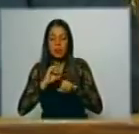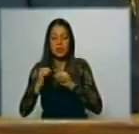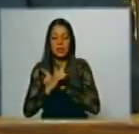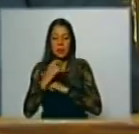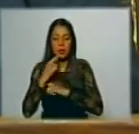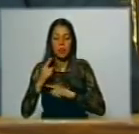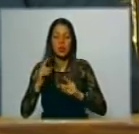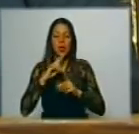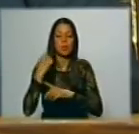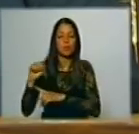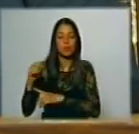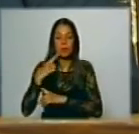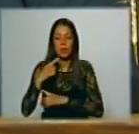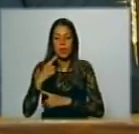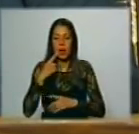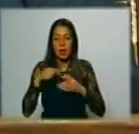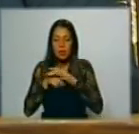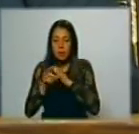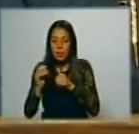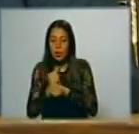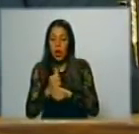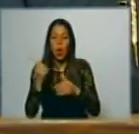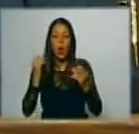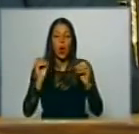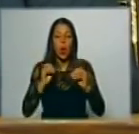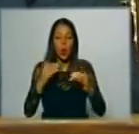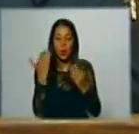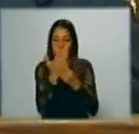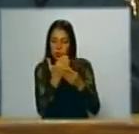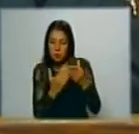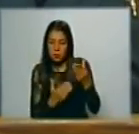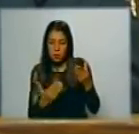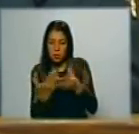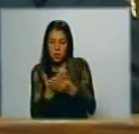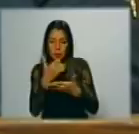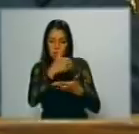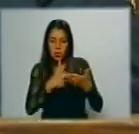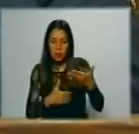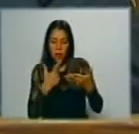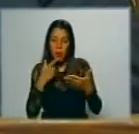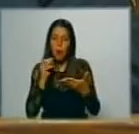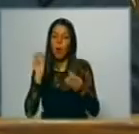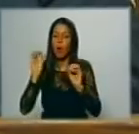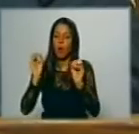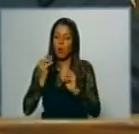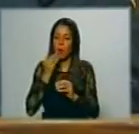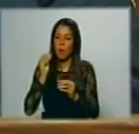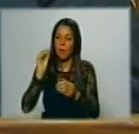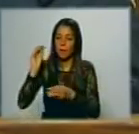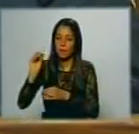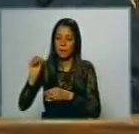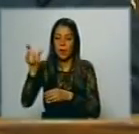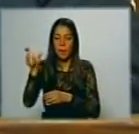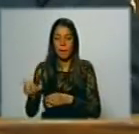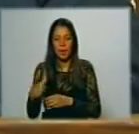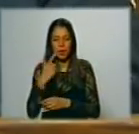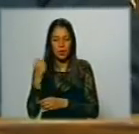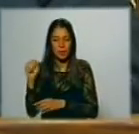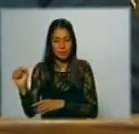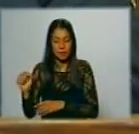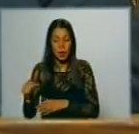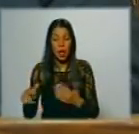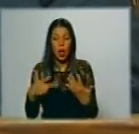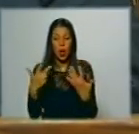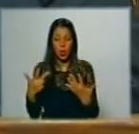hecho detectadas o de documentación verificada o solicitada a los sujetos de aplicación.